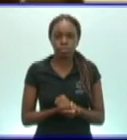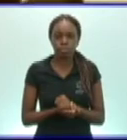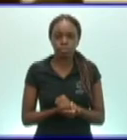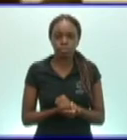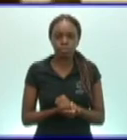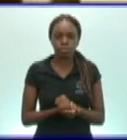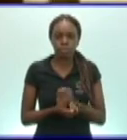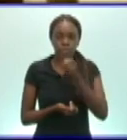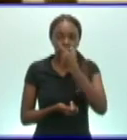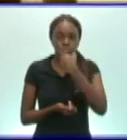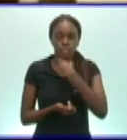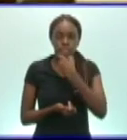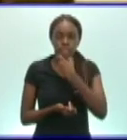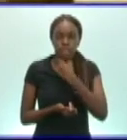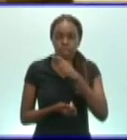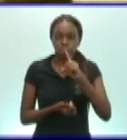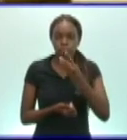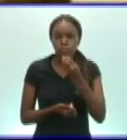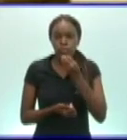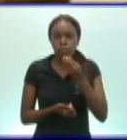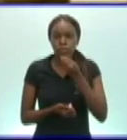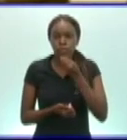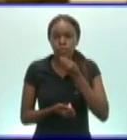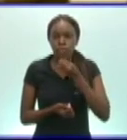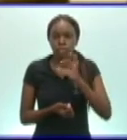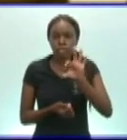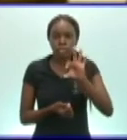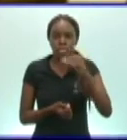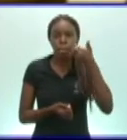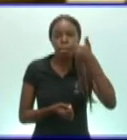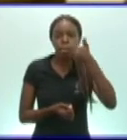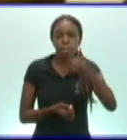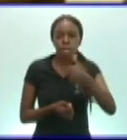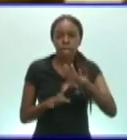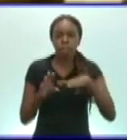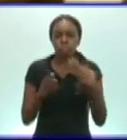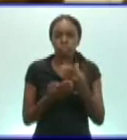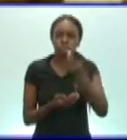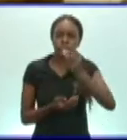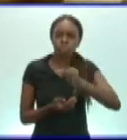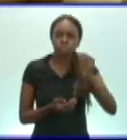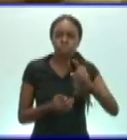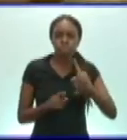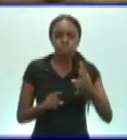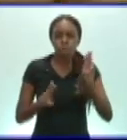Céspedes no puede convencer a todos sus interlocutores y no se llega a acuerdo alguno.